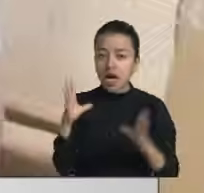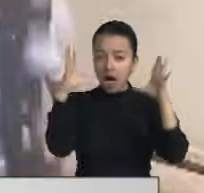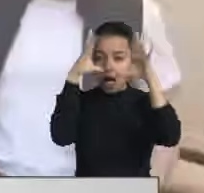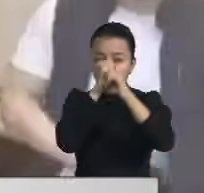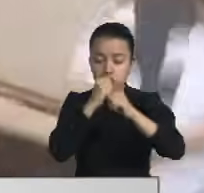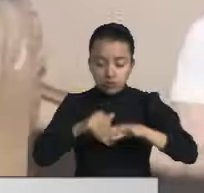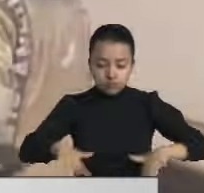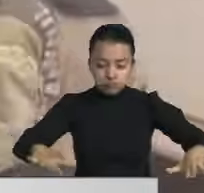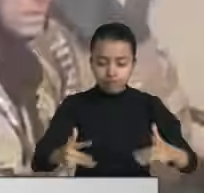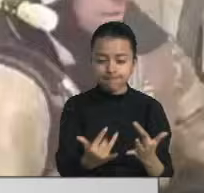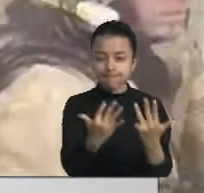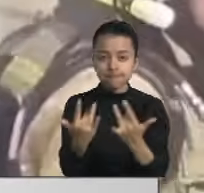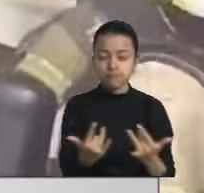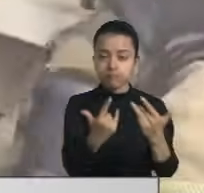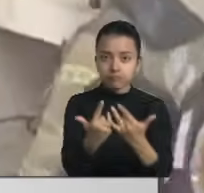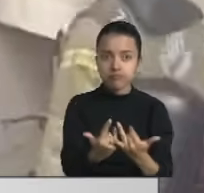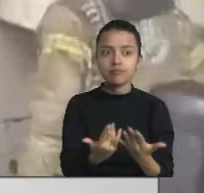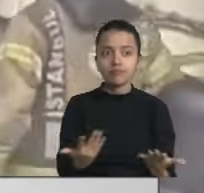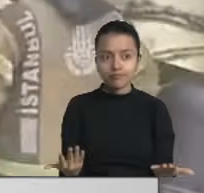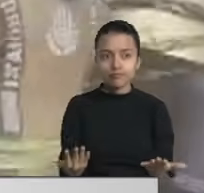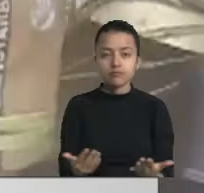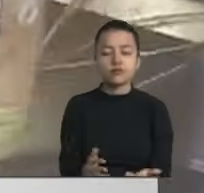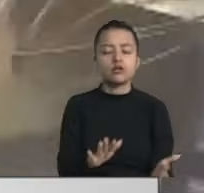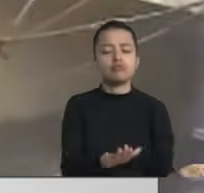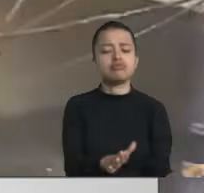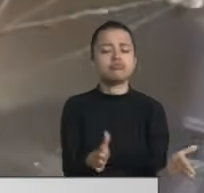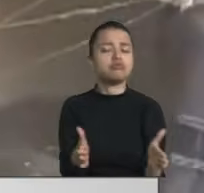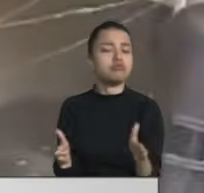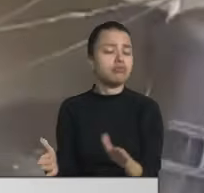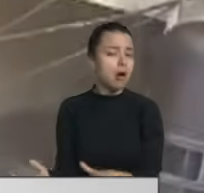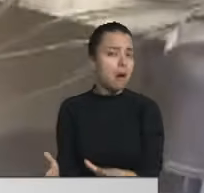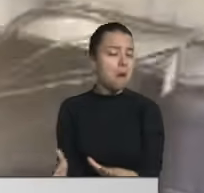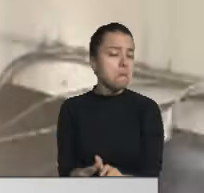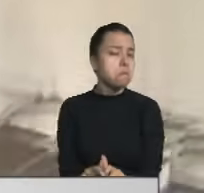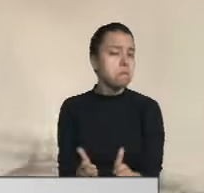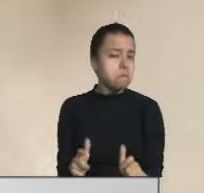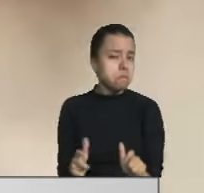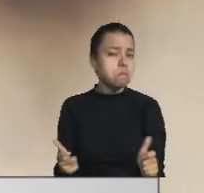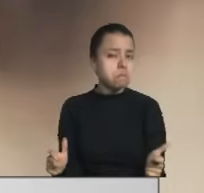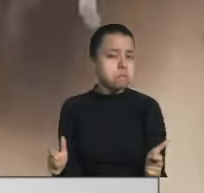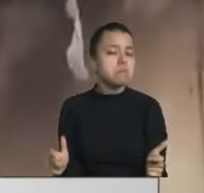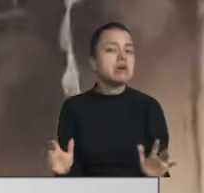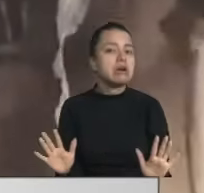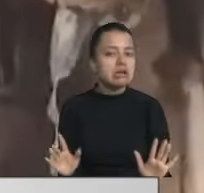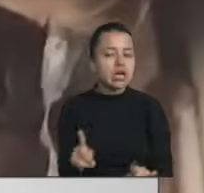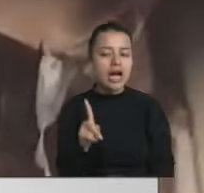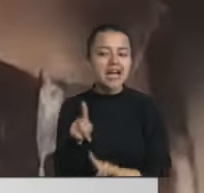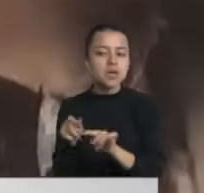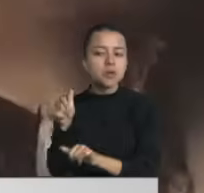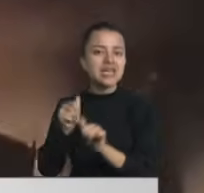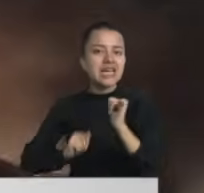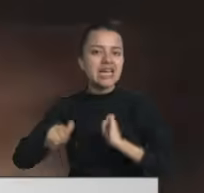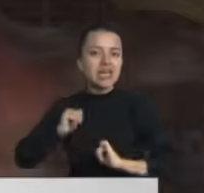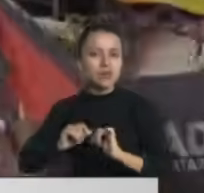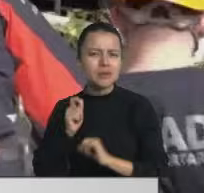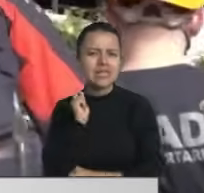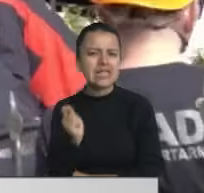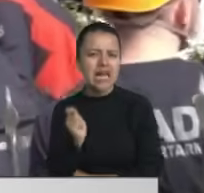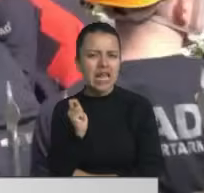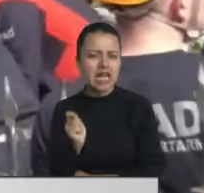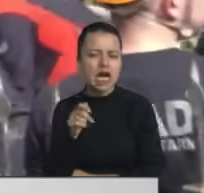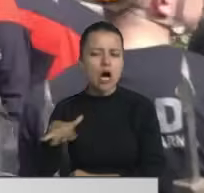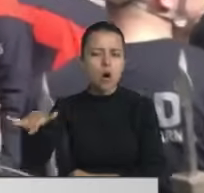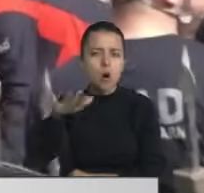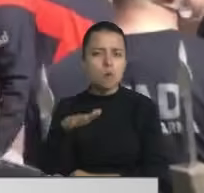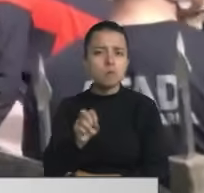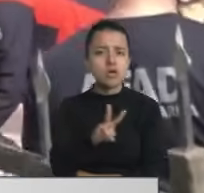ciudad turca. Según las autoridades, la cifra de muertos podría aumentar porque hay varios heridos que se encuentran hospitalizados en